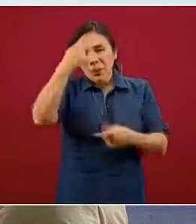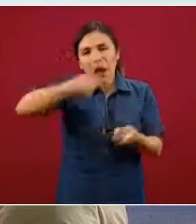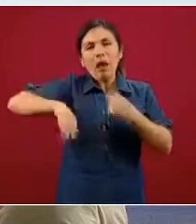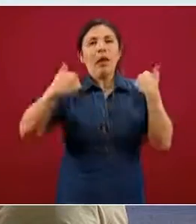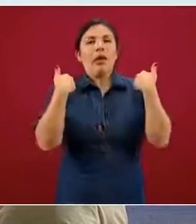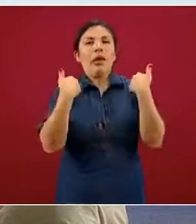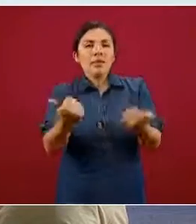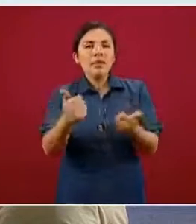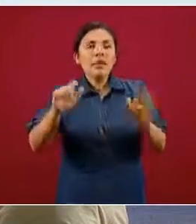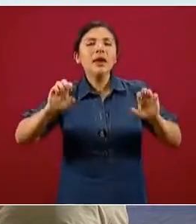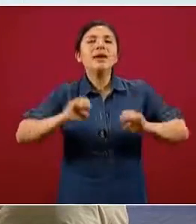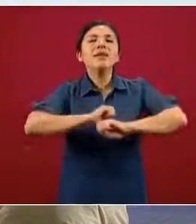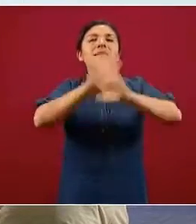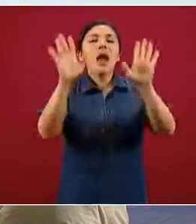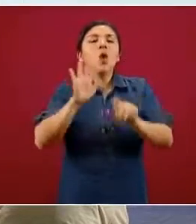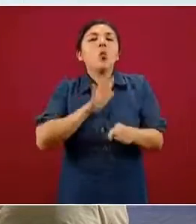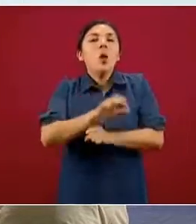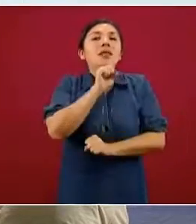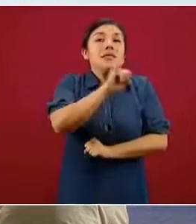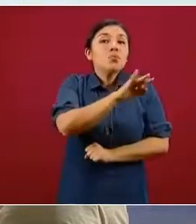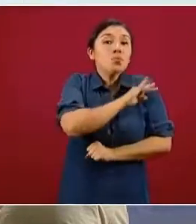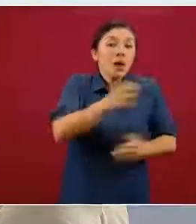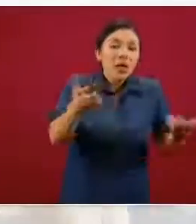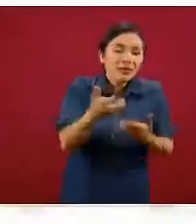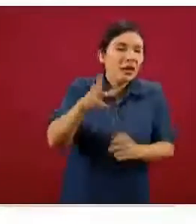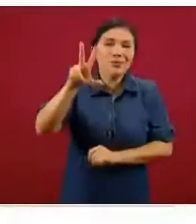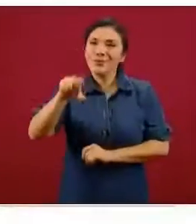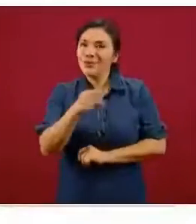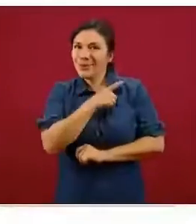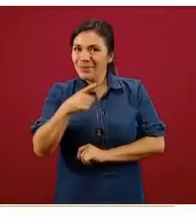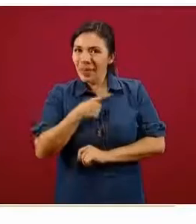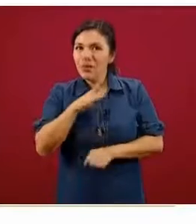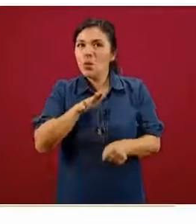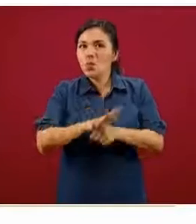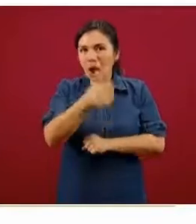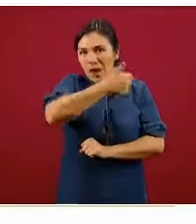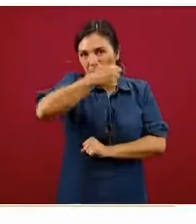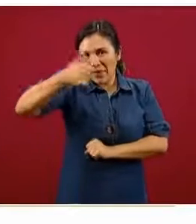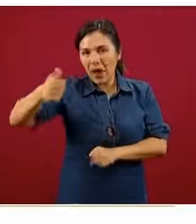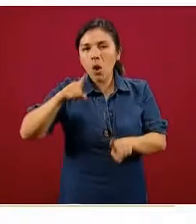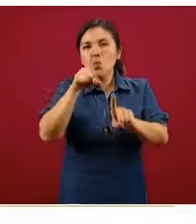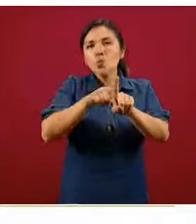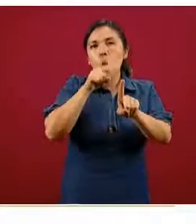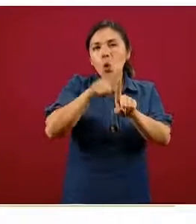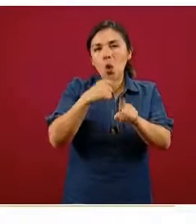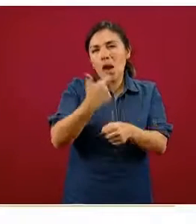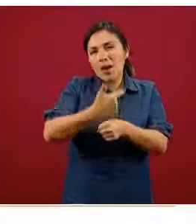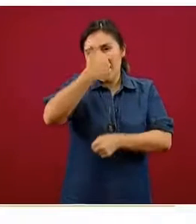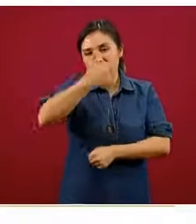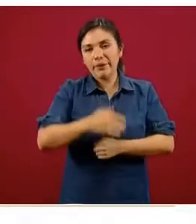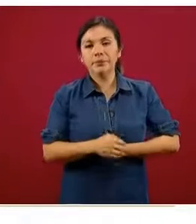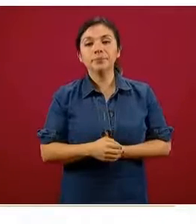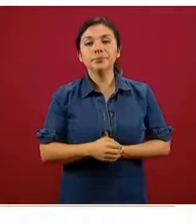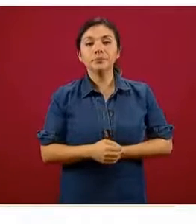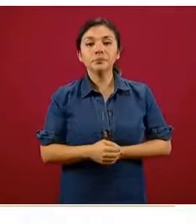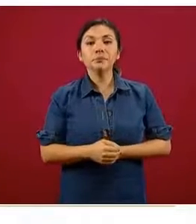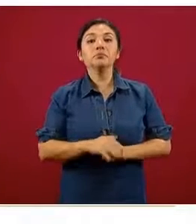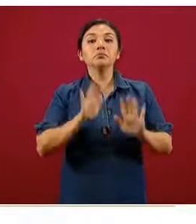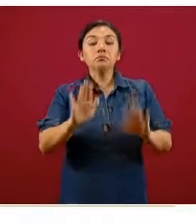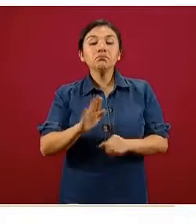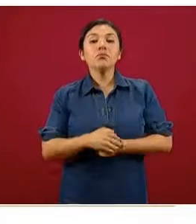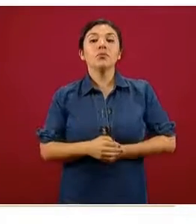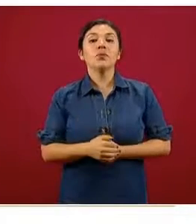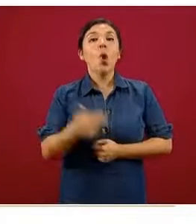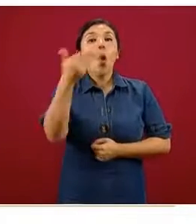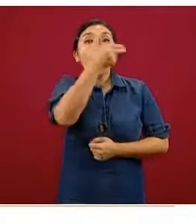claridad de lo que podemos y no debemos hacer en cada uno de los niveles de riesgo. Para el caso de